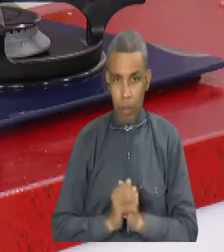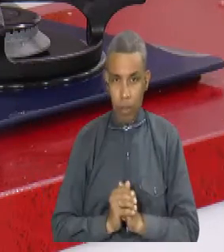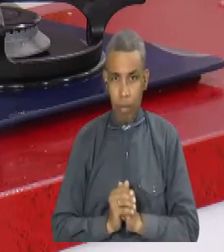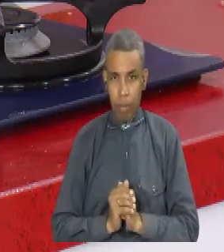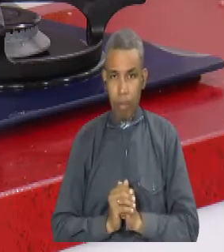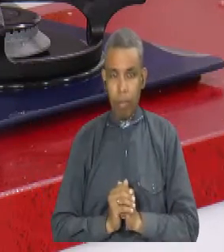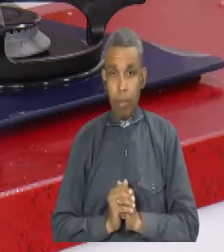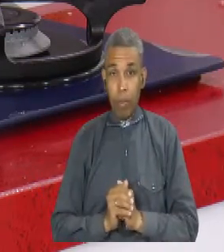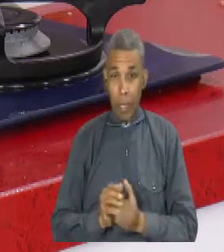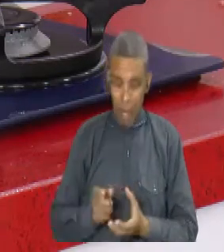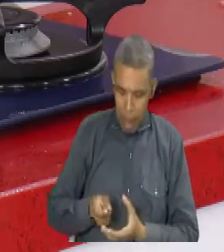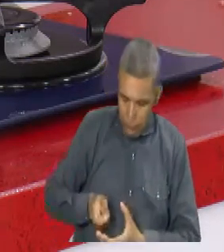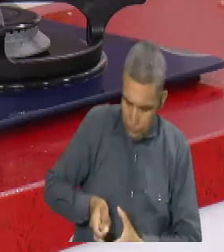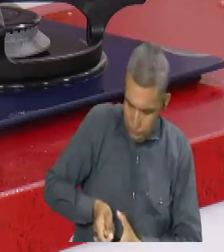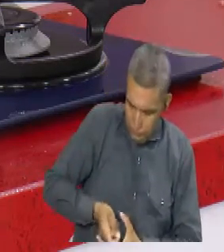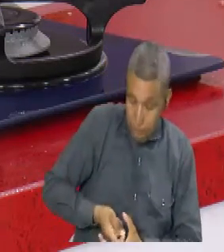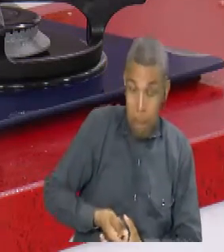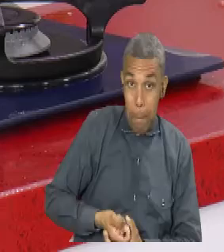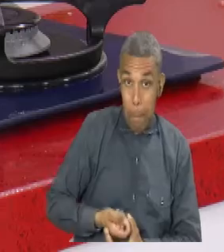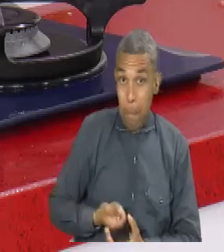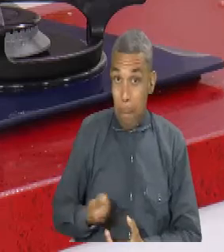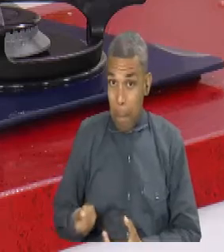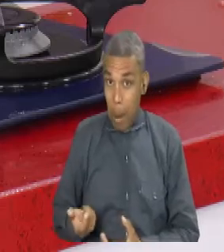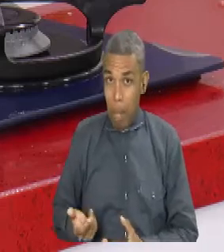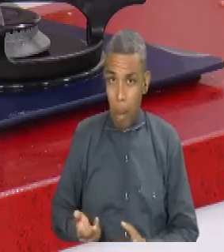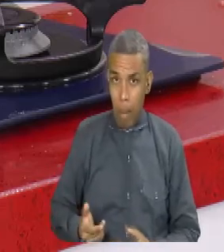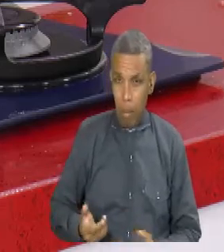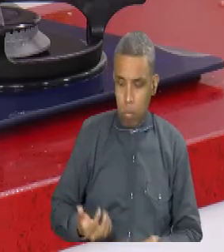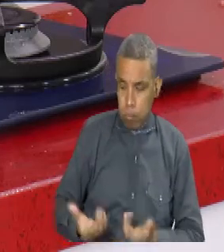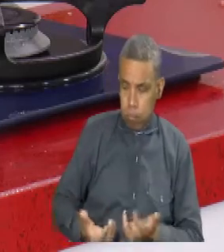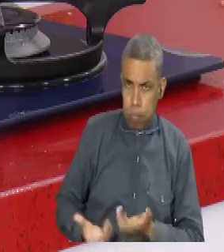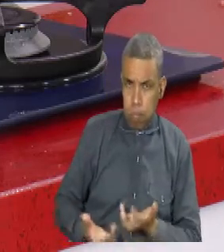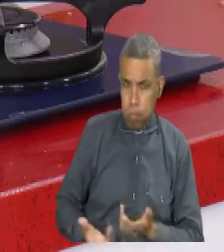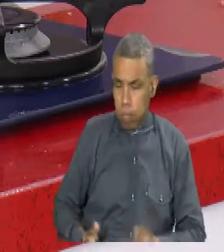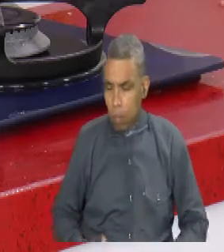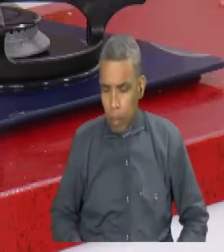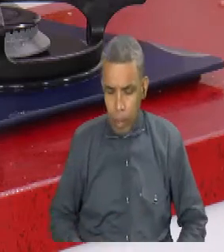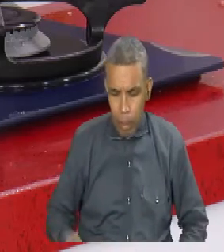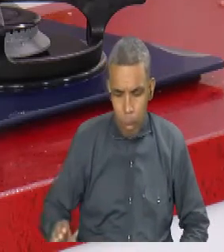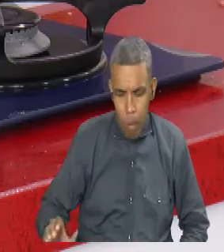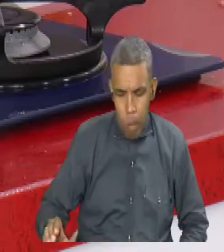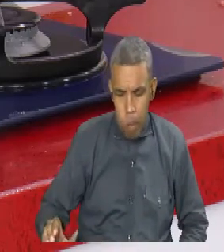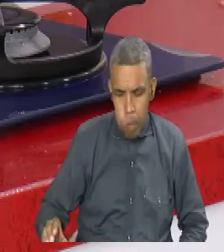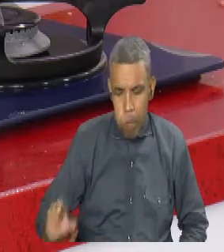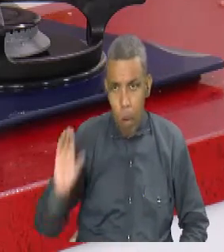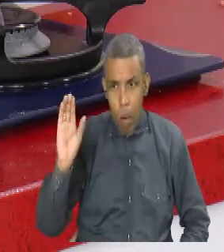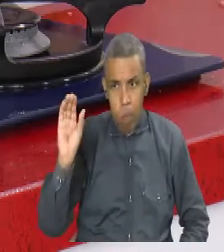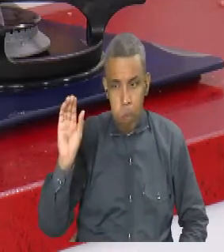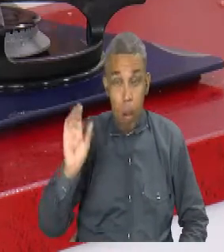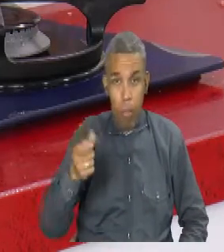las papas tengan la cocción perfecta, que queden blanditas. Y